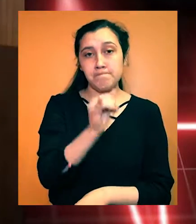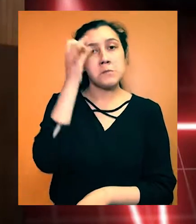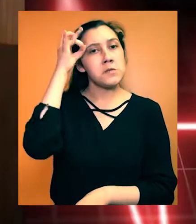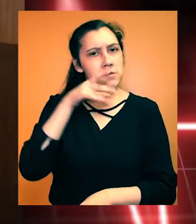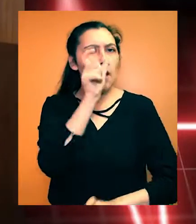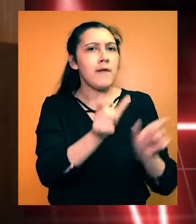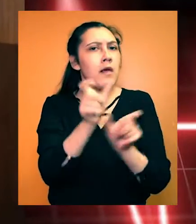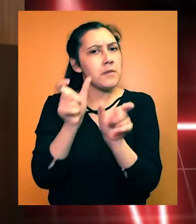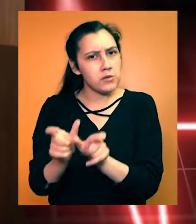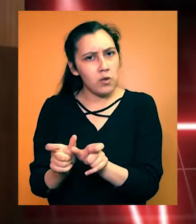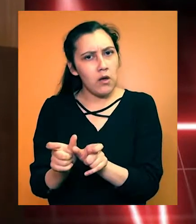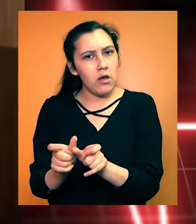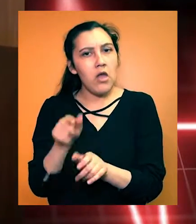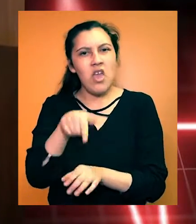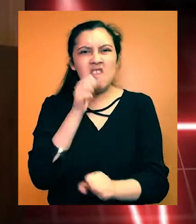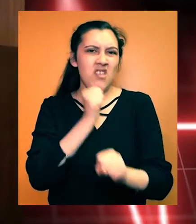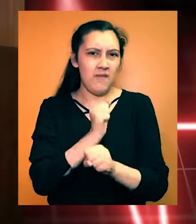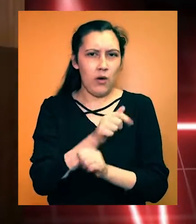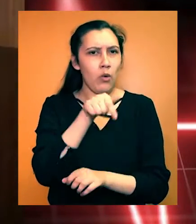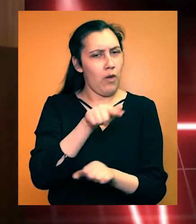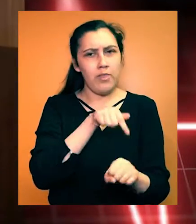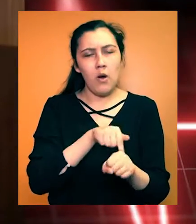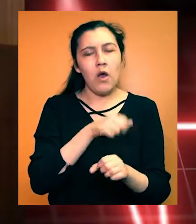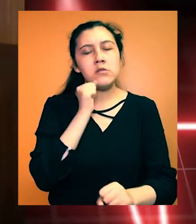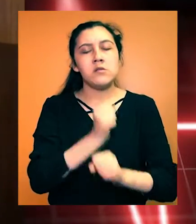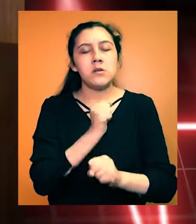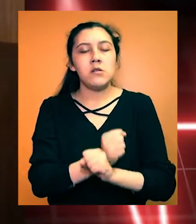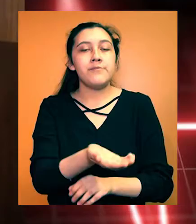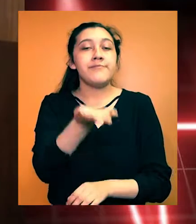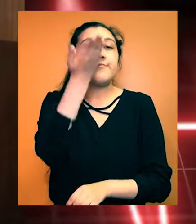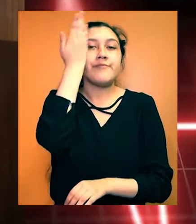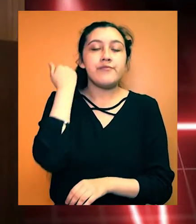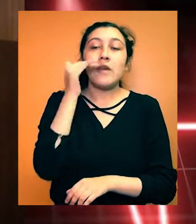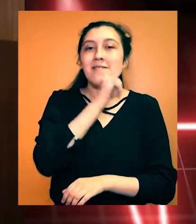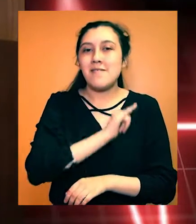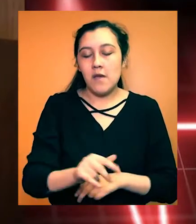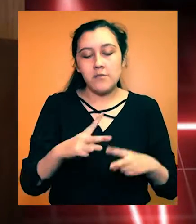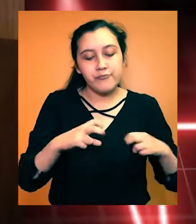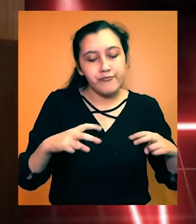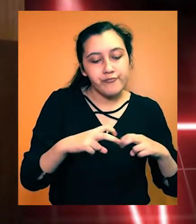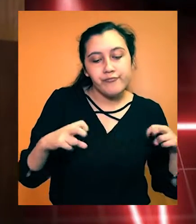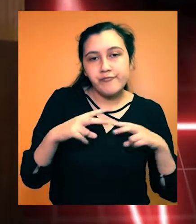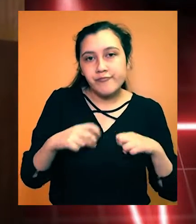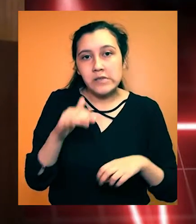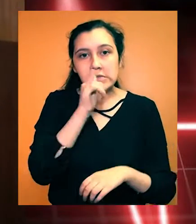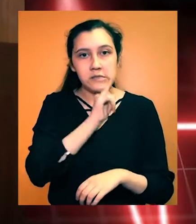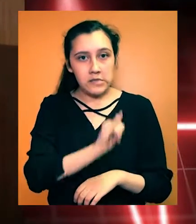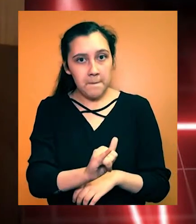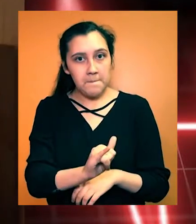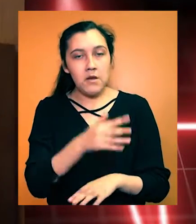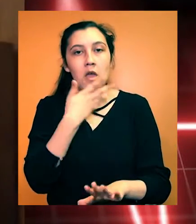la persona. Ahora, este trabajo no viene de ahora, ya viene de bastante tiempo atrás. Nosotros estamos investigando permanentemente porque